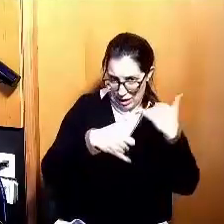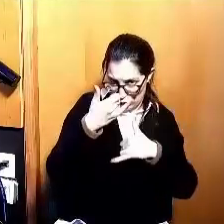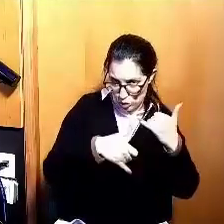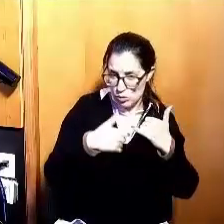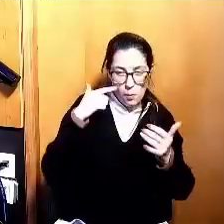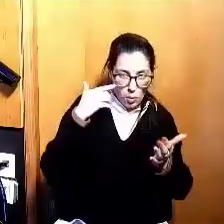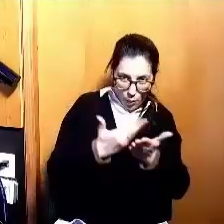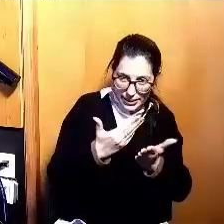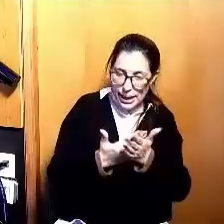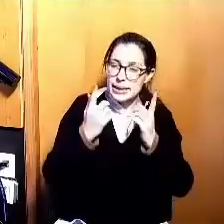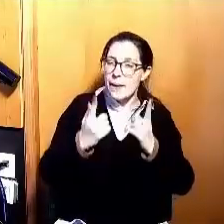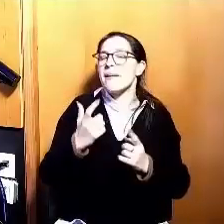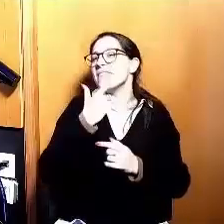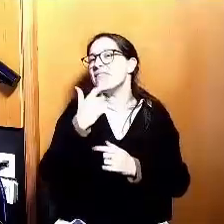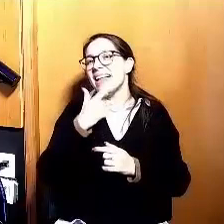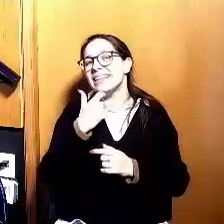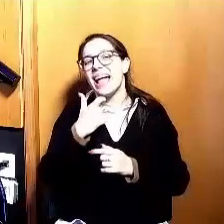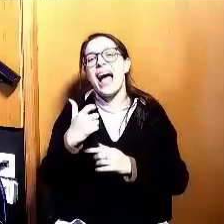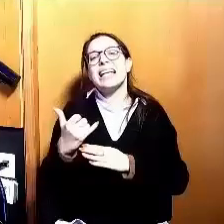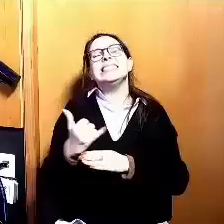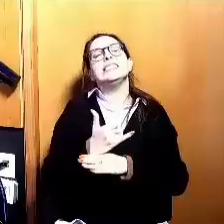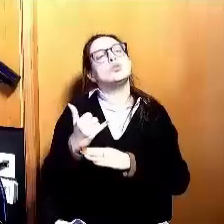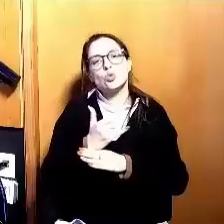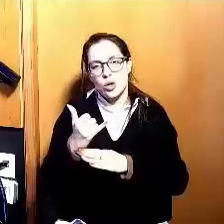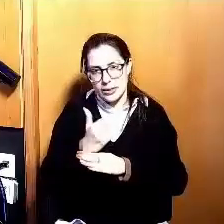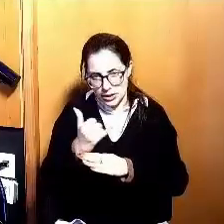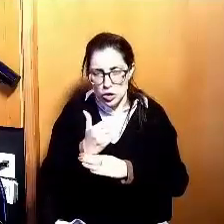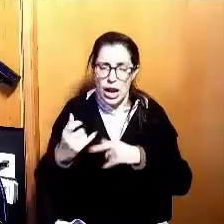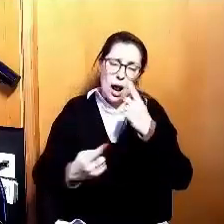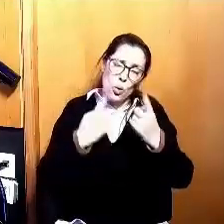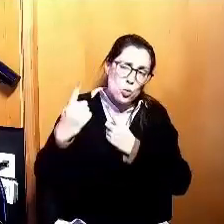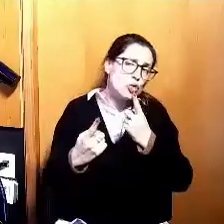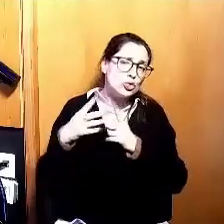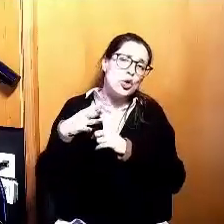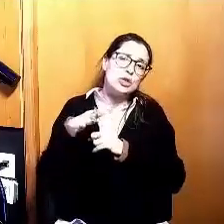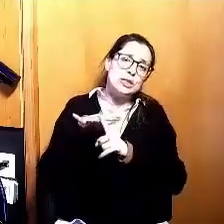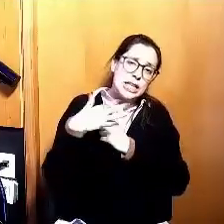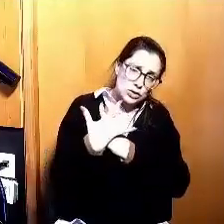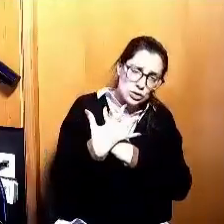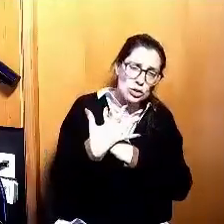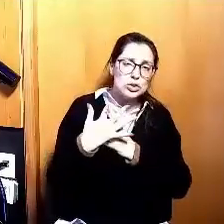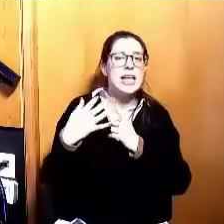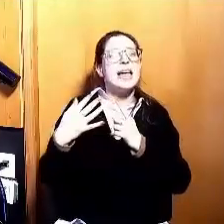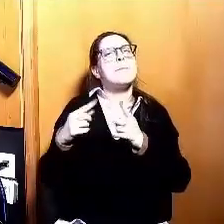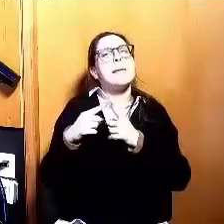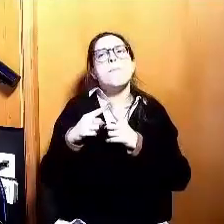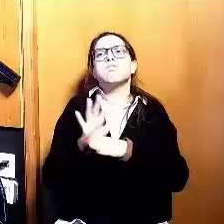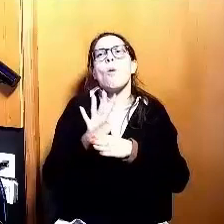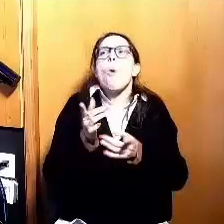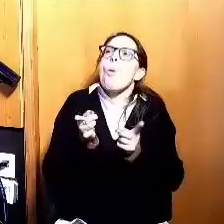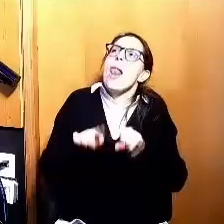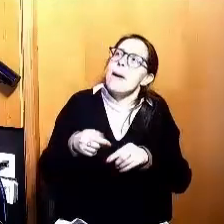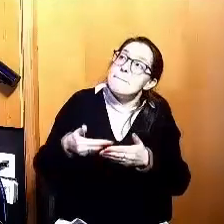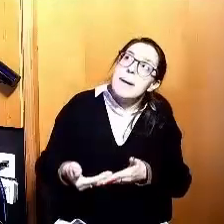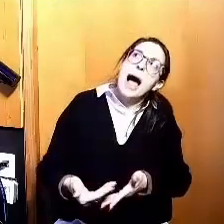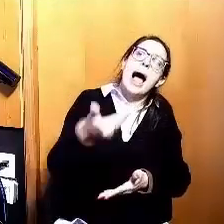la falta de institucionalización que ha tenido la agenda, si acaso en algunos contextos, que lleva a esos retrocesos